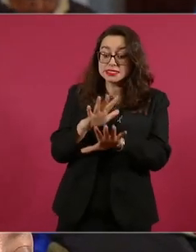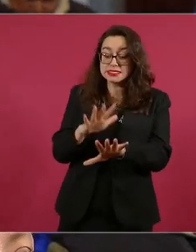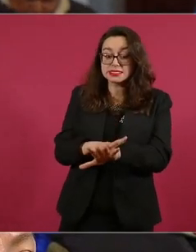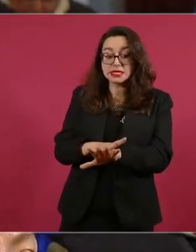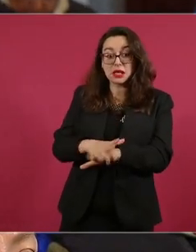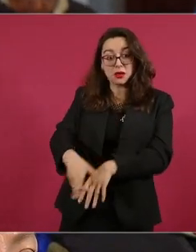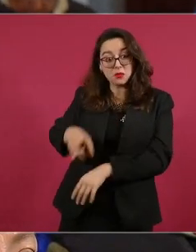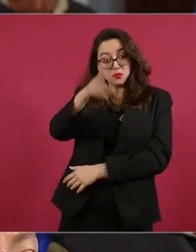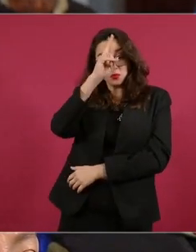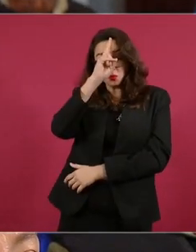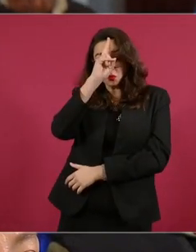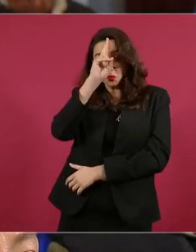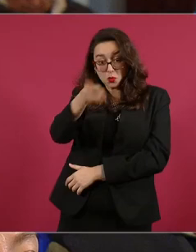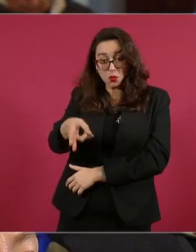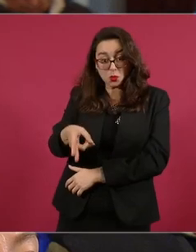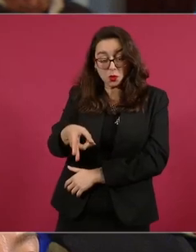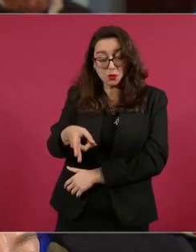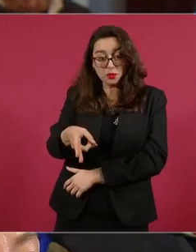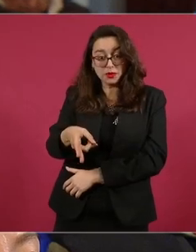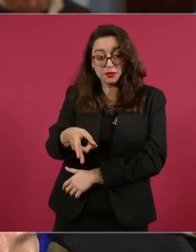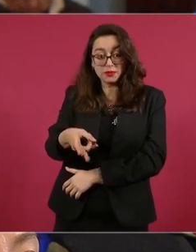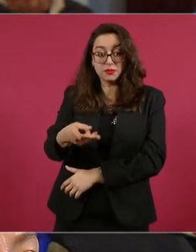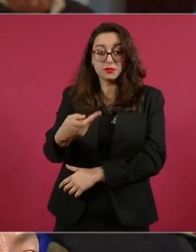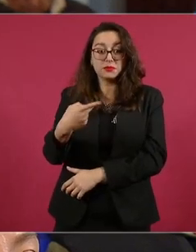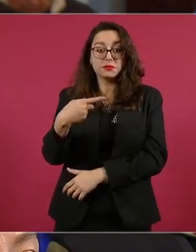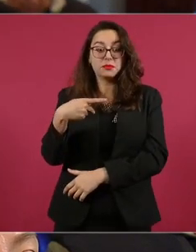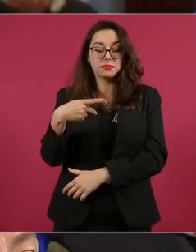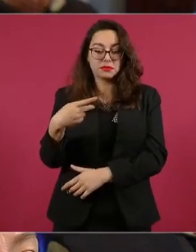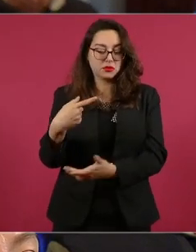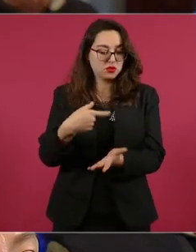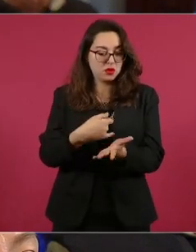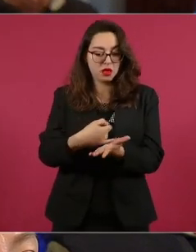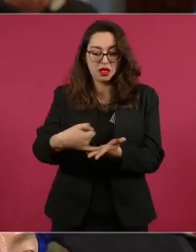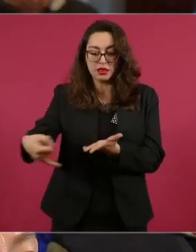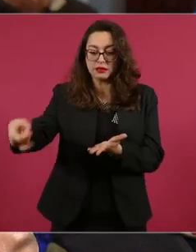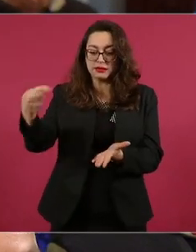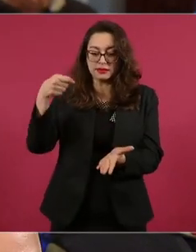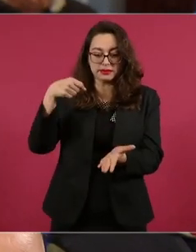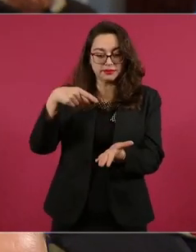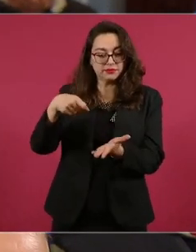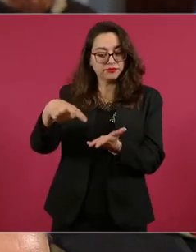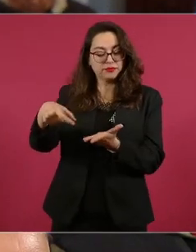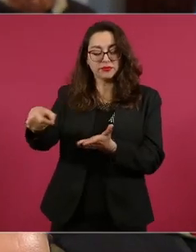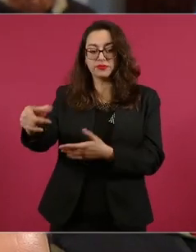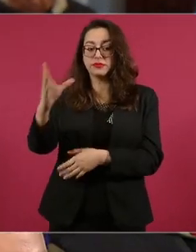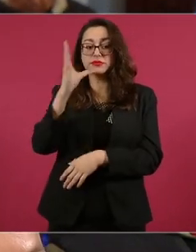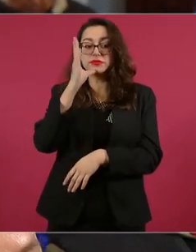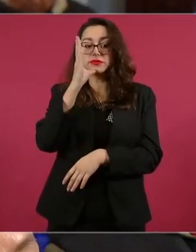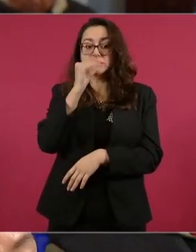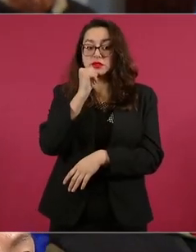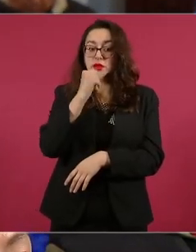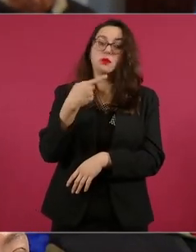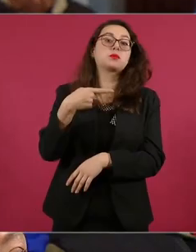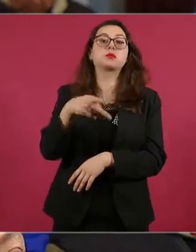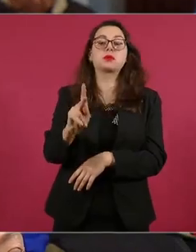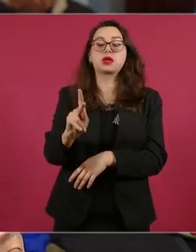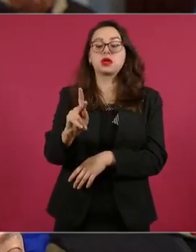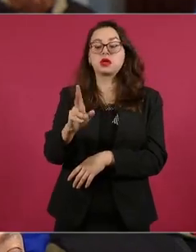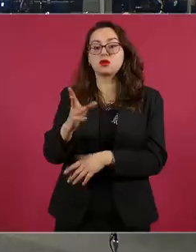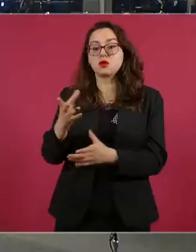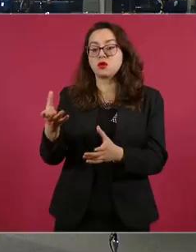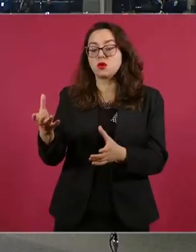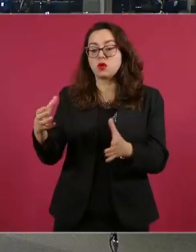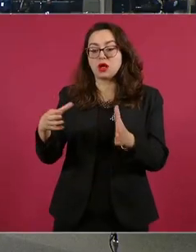las semillas transgénicas modificadas, sembrarse está prohibido, pues no hay esa